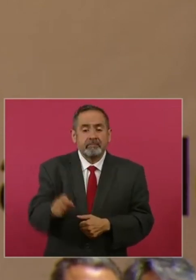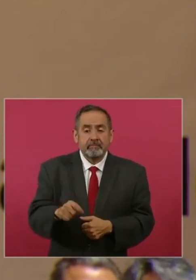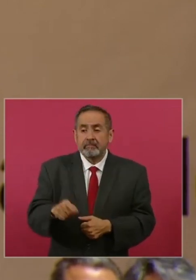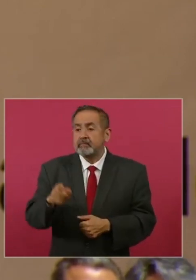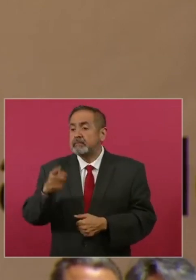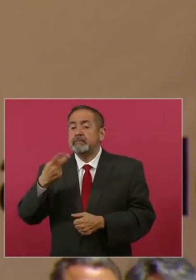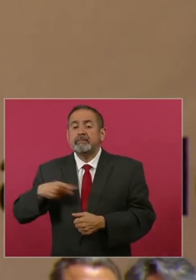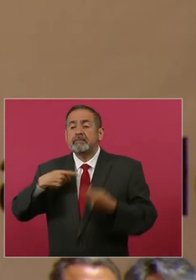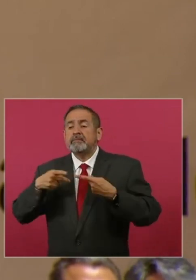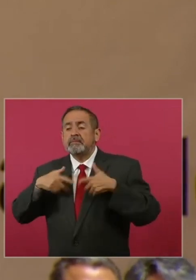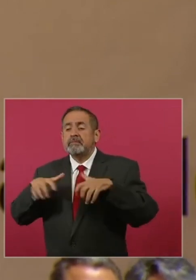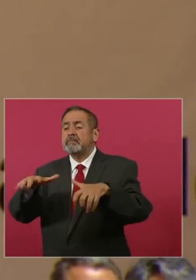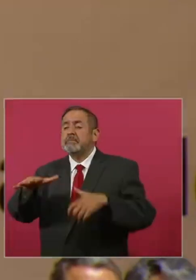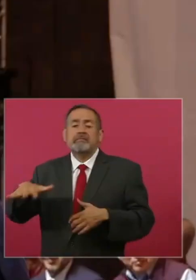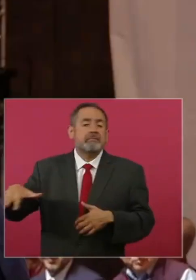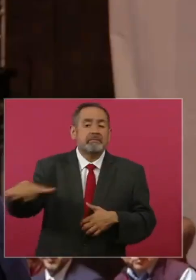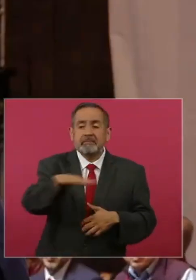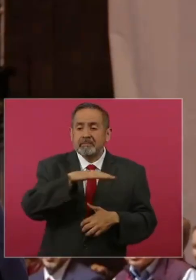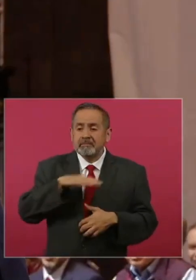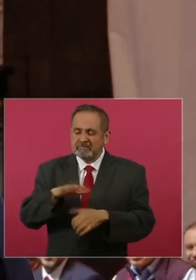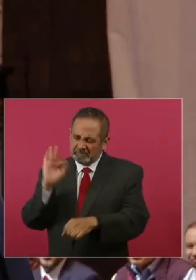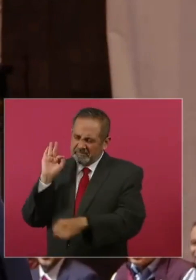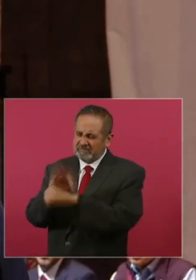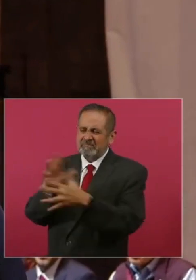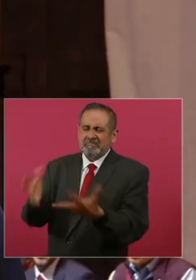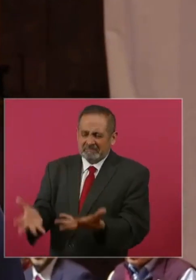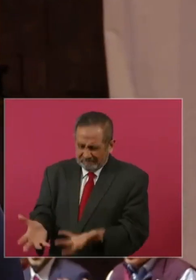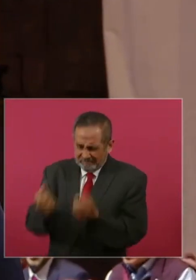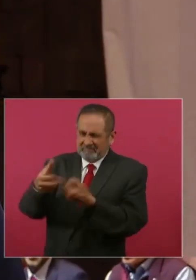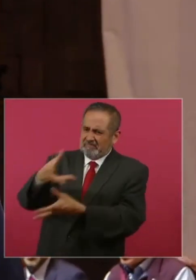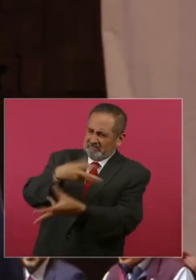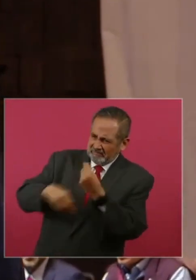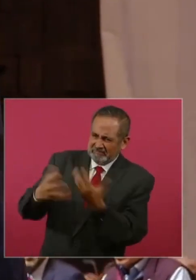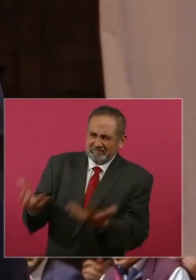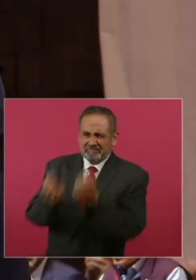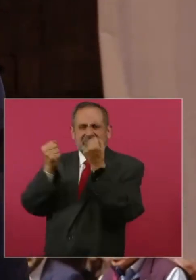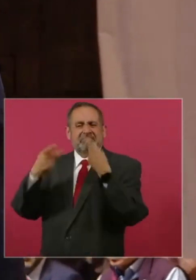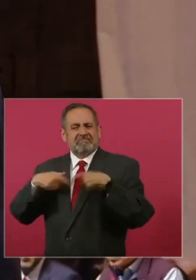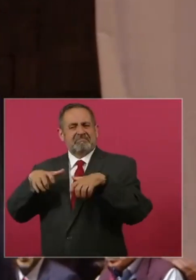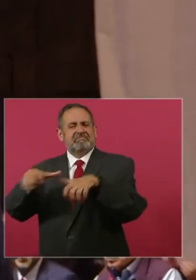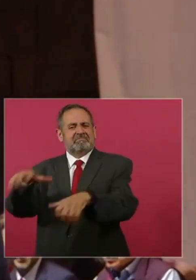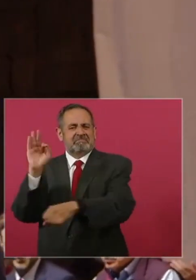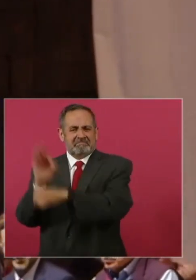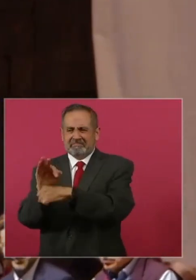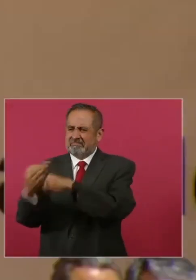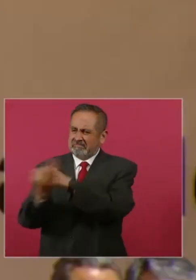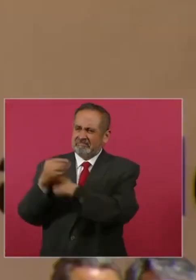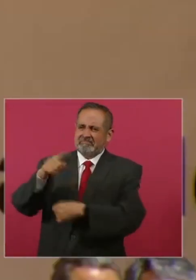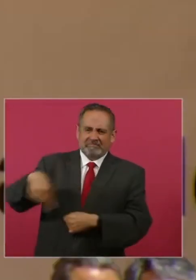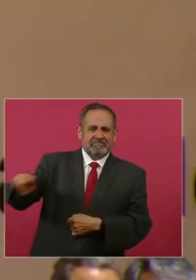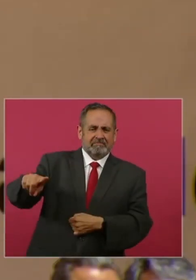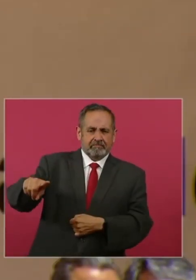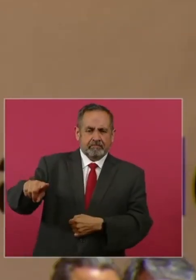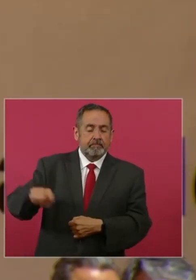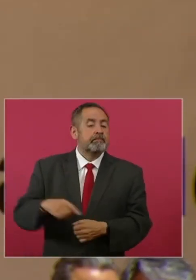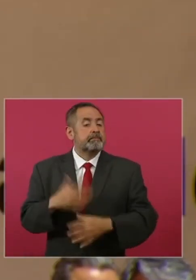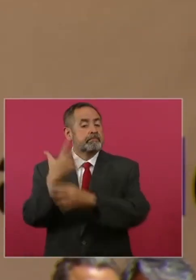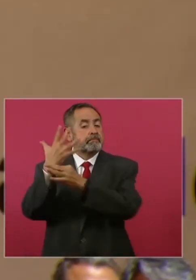pueblo puede salvar al pueblo. Only the people la can primera save the people. De estas